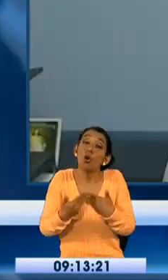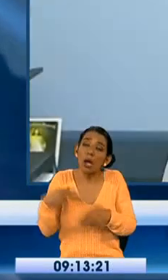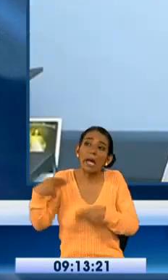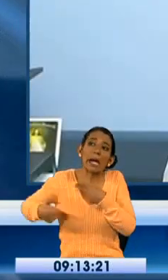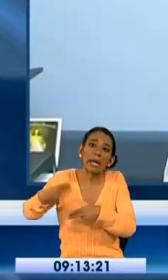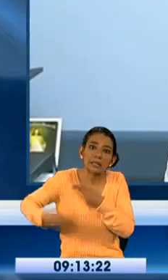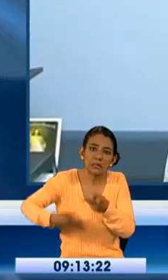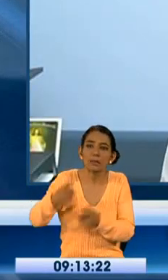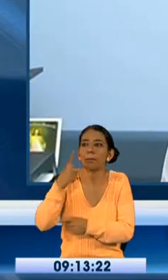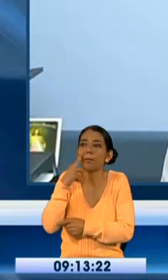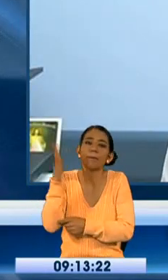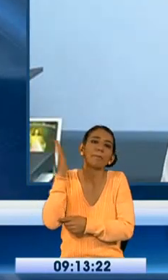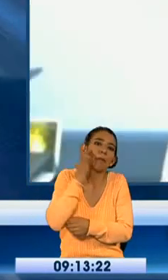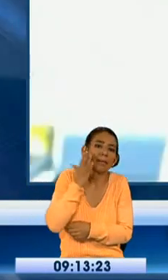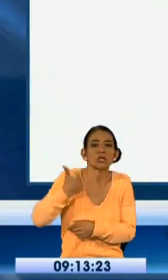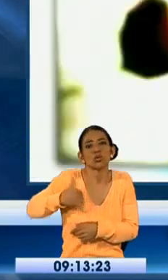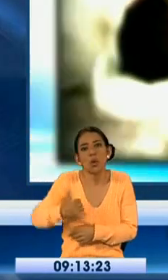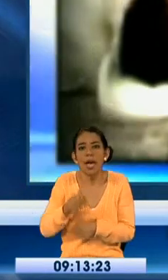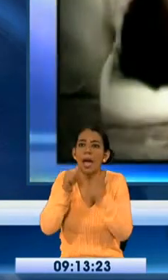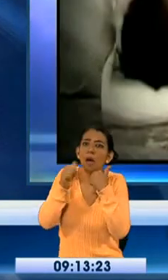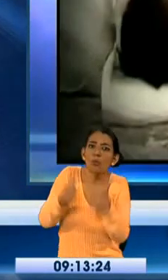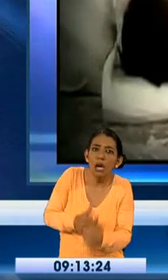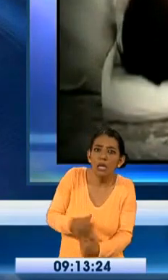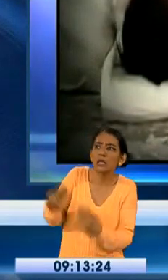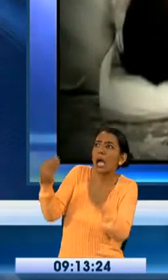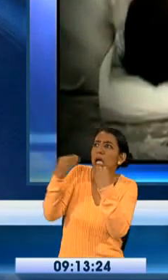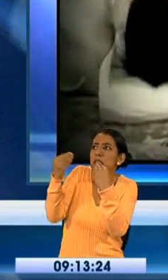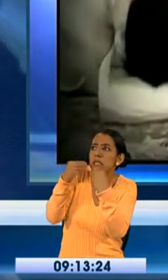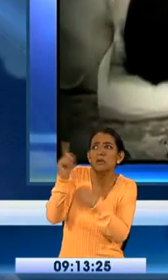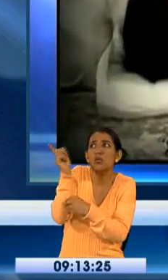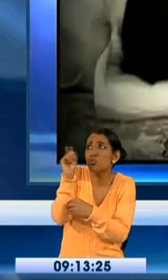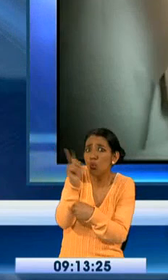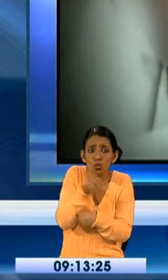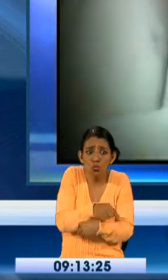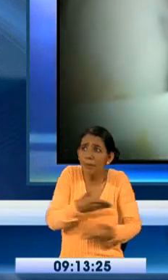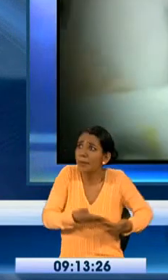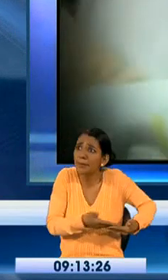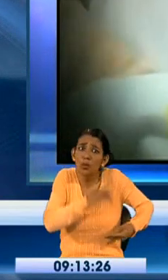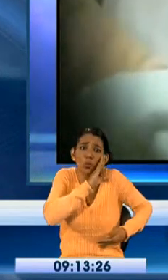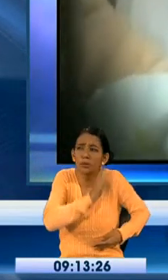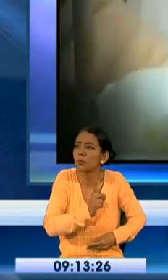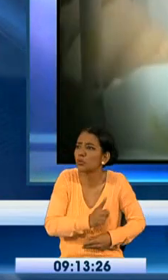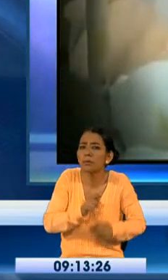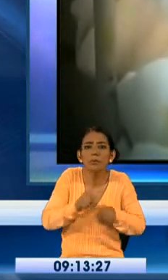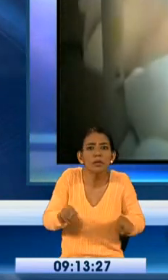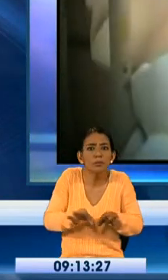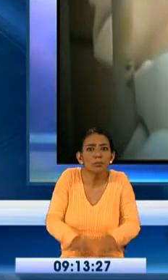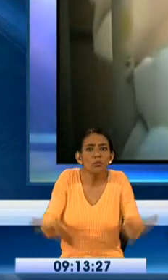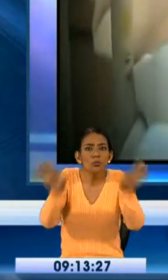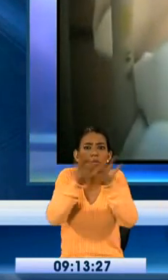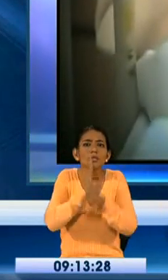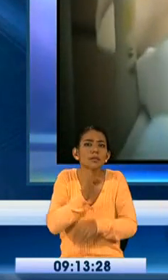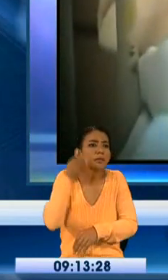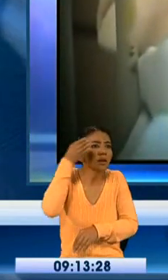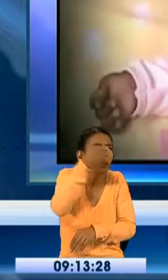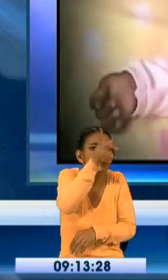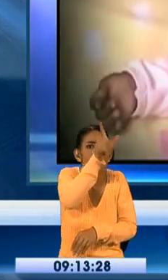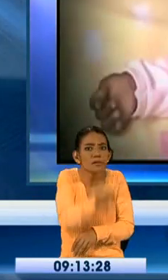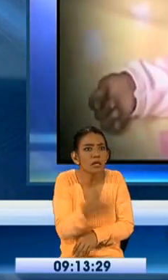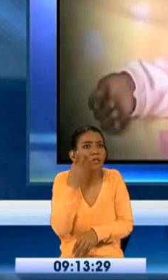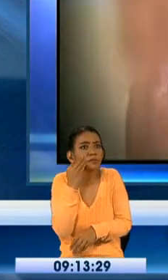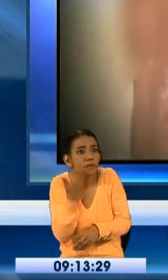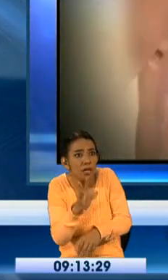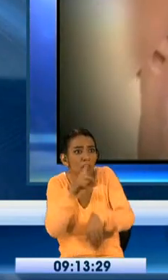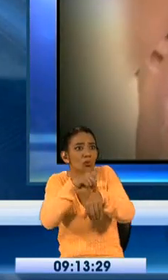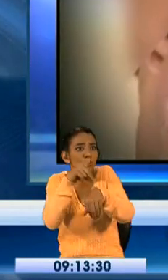¿no? Que nos dice la suegra, la abuelita, la tatarabuela, que esto es así. Importante siempre acudir, hablar con el